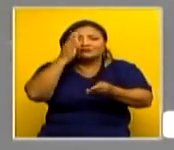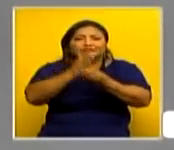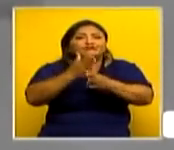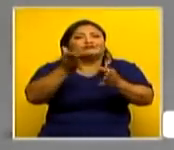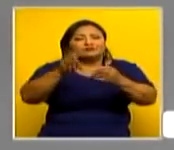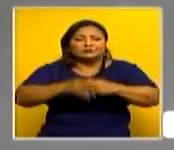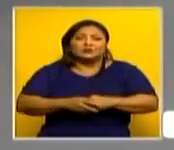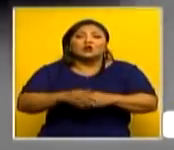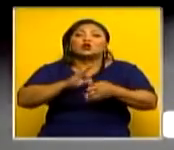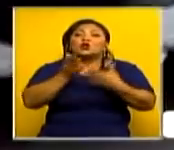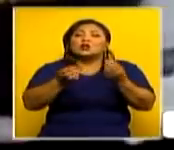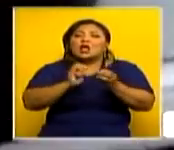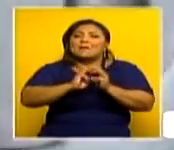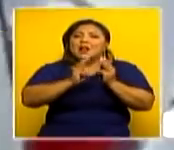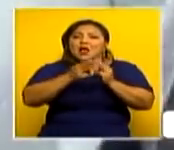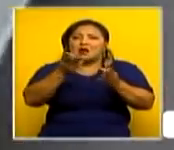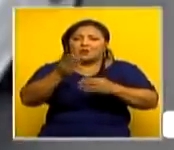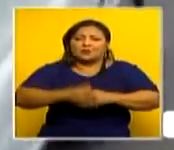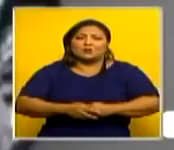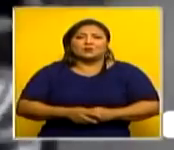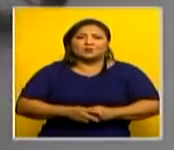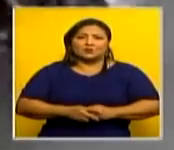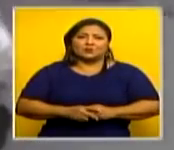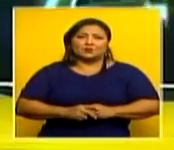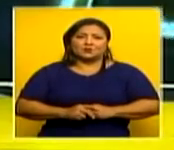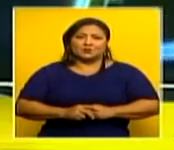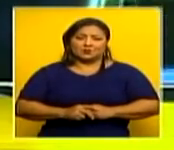En Milagro, Miguel Laje, Noticiero 1.